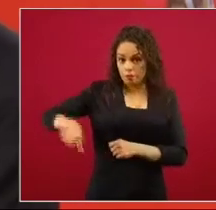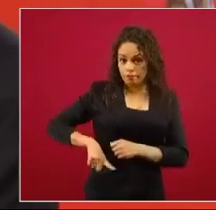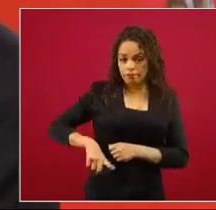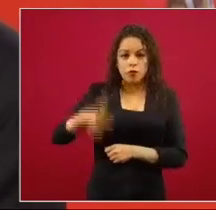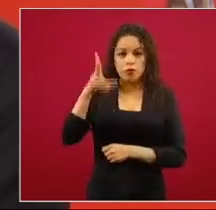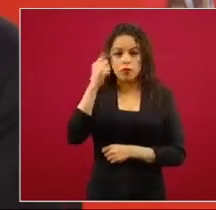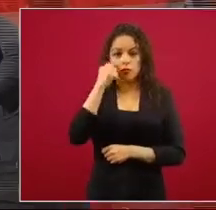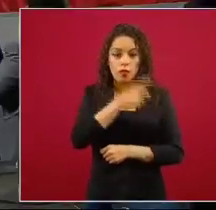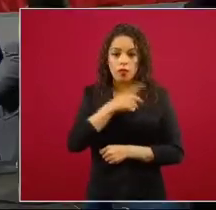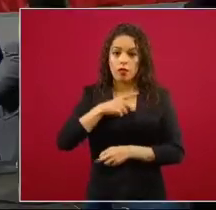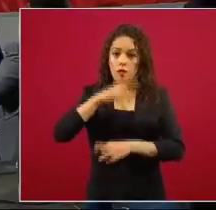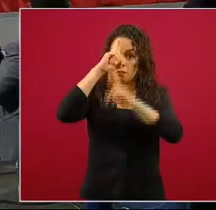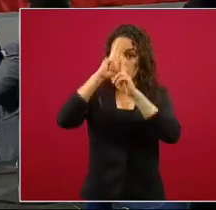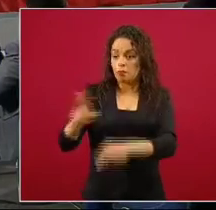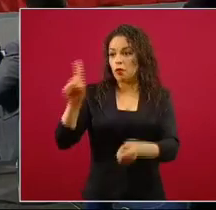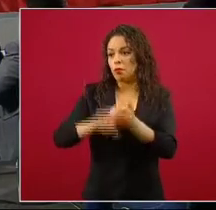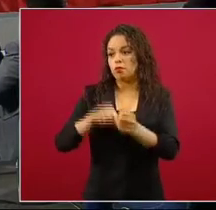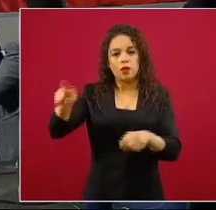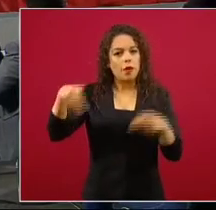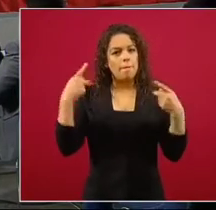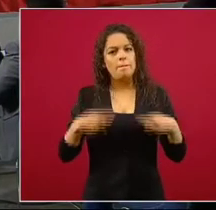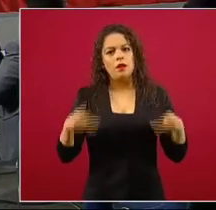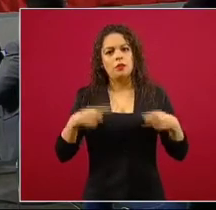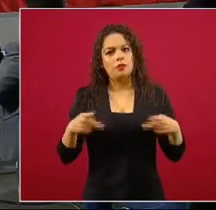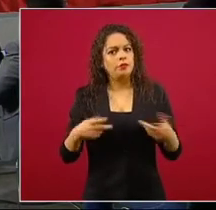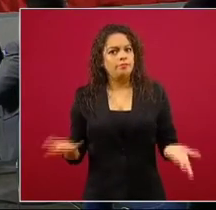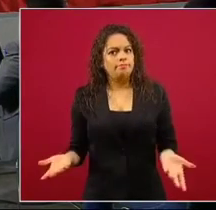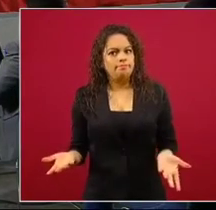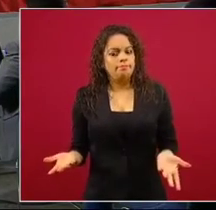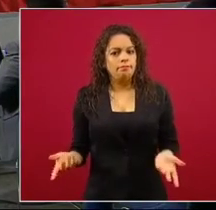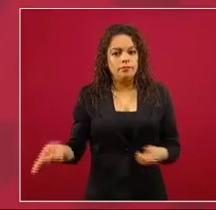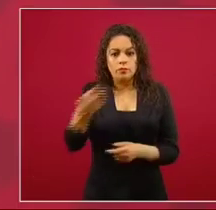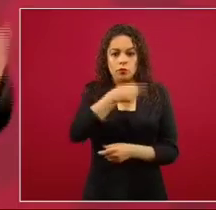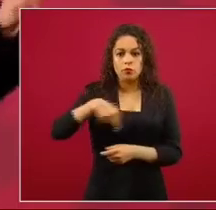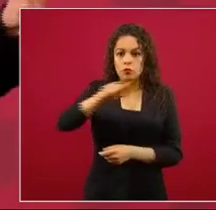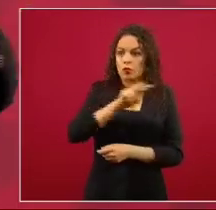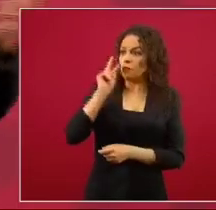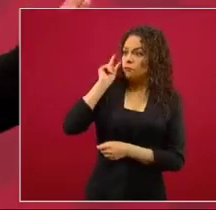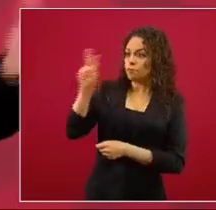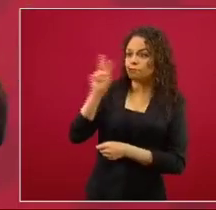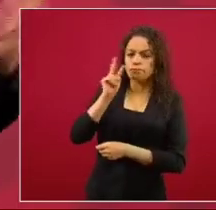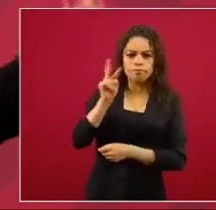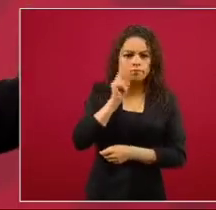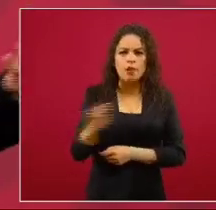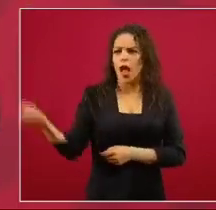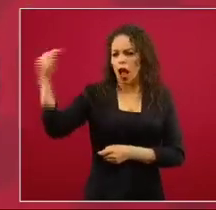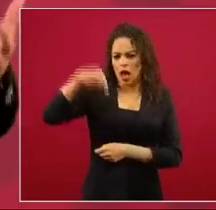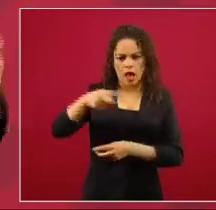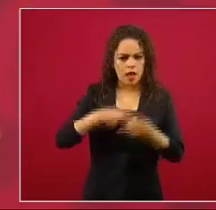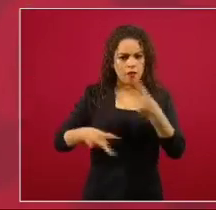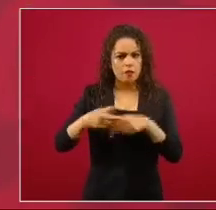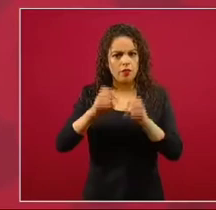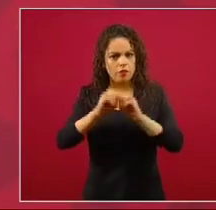hay que respetarlas como personas. Sé que son de interés público porque están en la esfera pública, vienen aquí y a